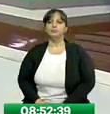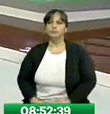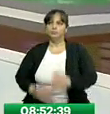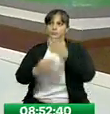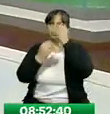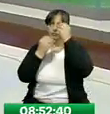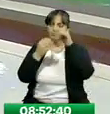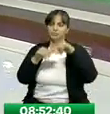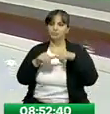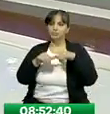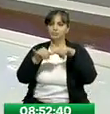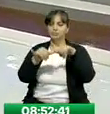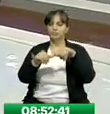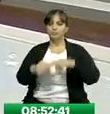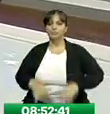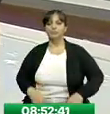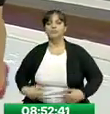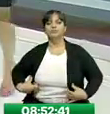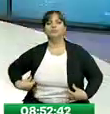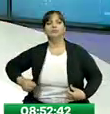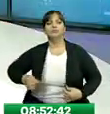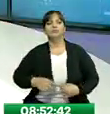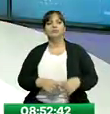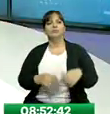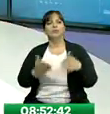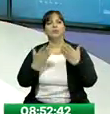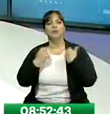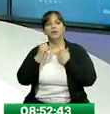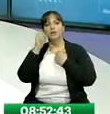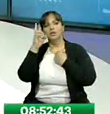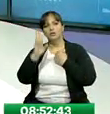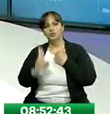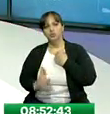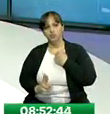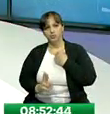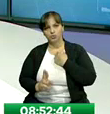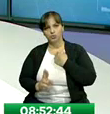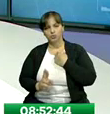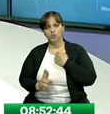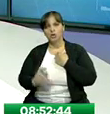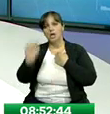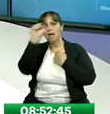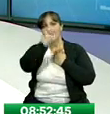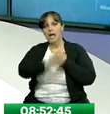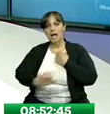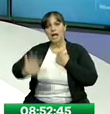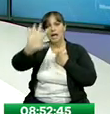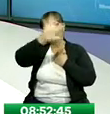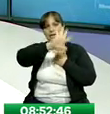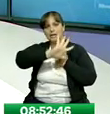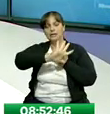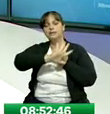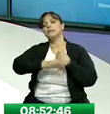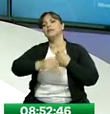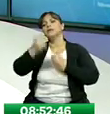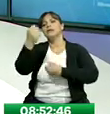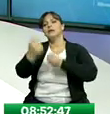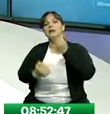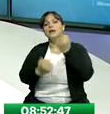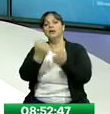cuando atención un vehículo se incendió en la avenida 25 de julio a la altura de los bloques de la ciudadela las acacias